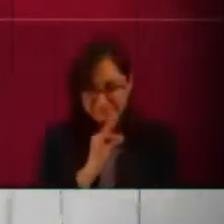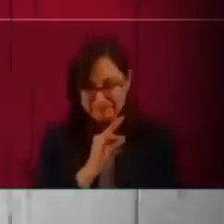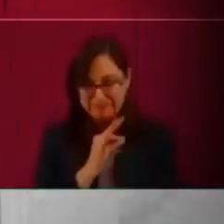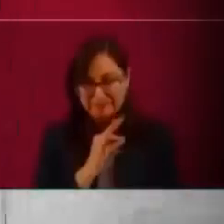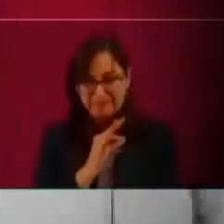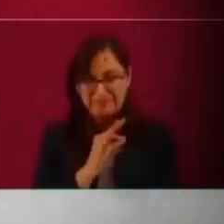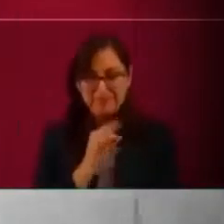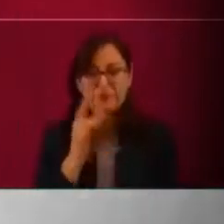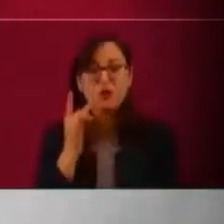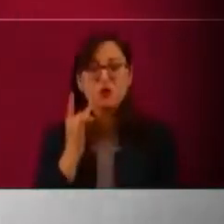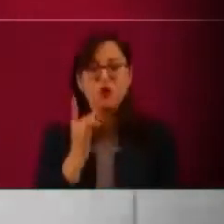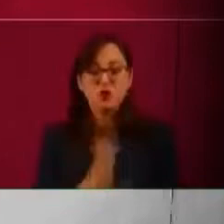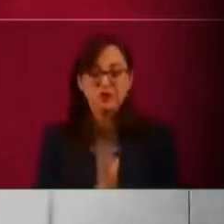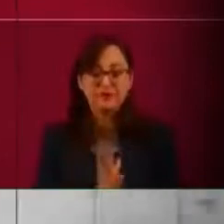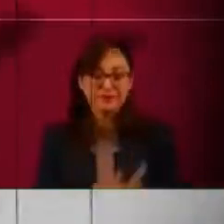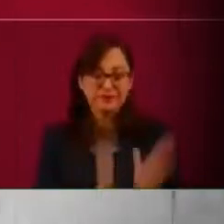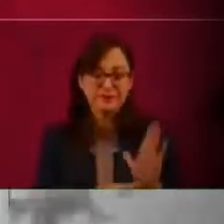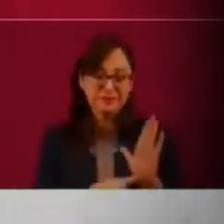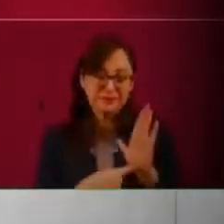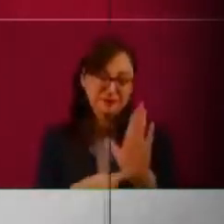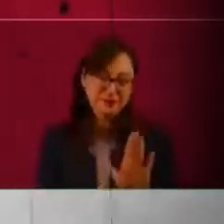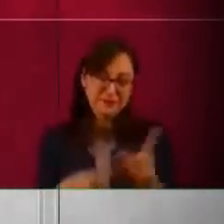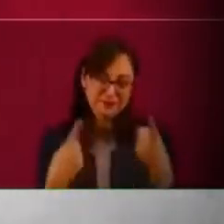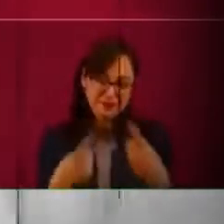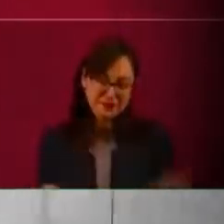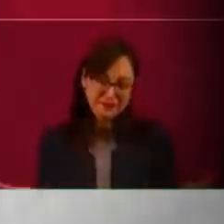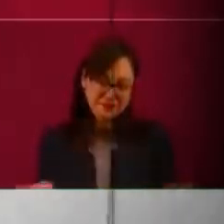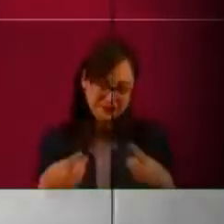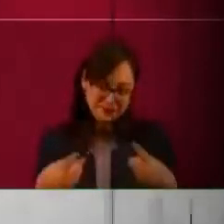denuncia públicamente arremetiendo con todo en